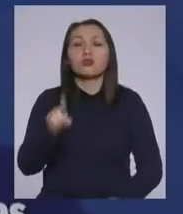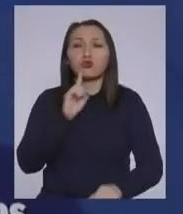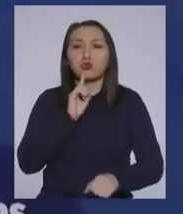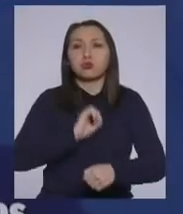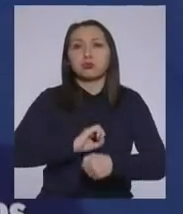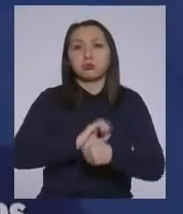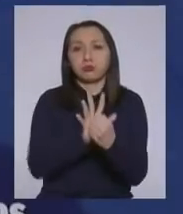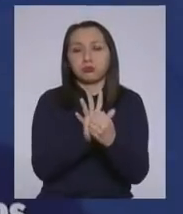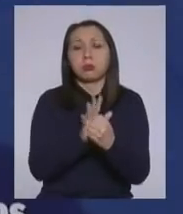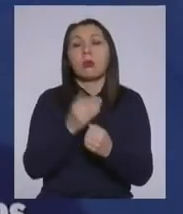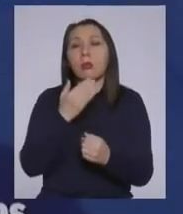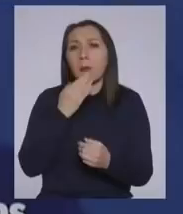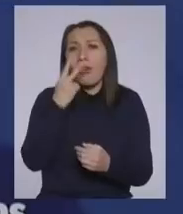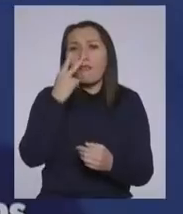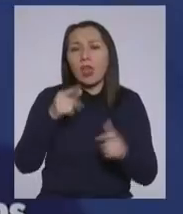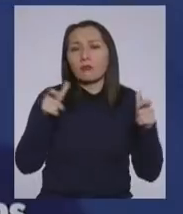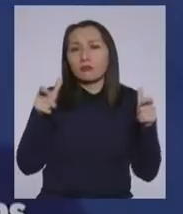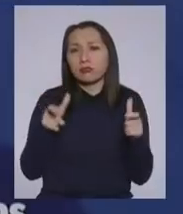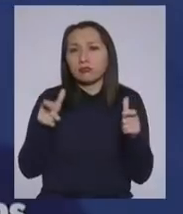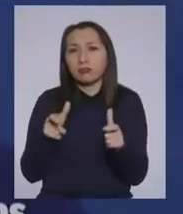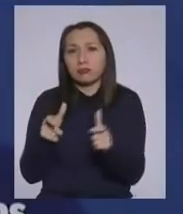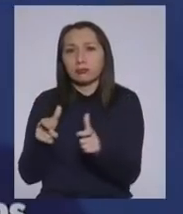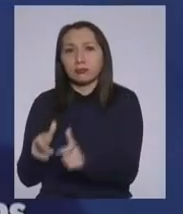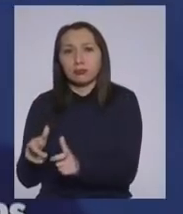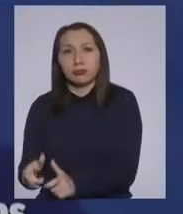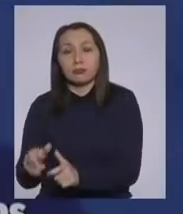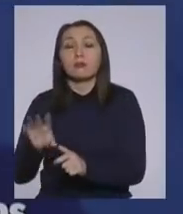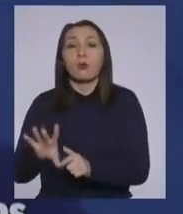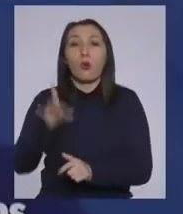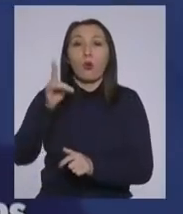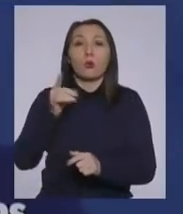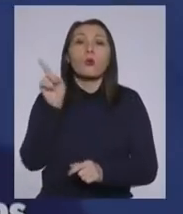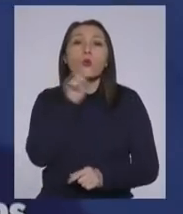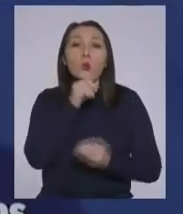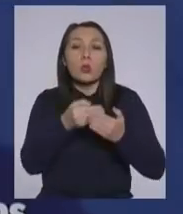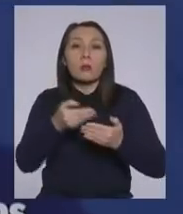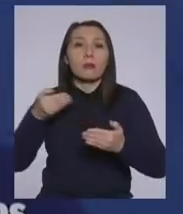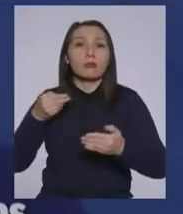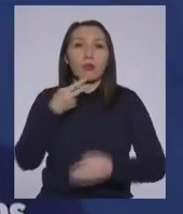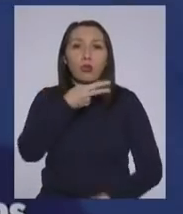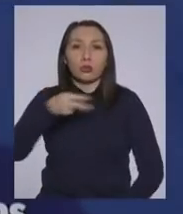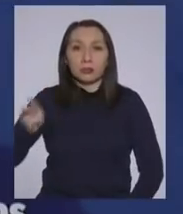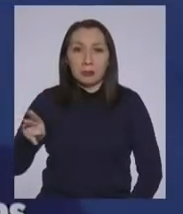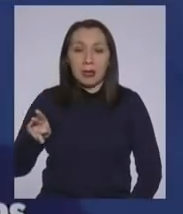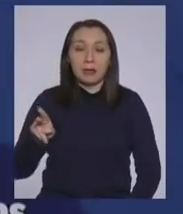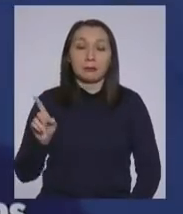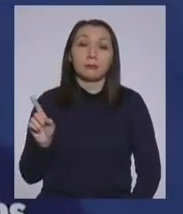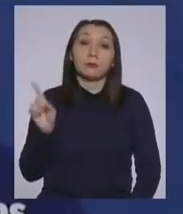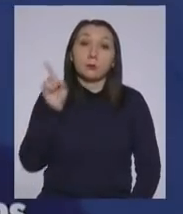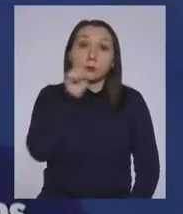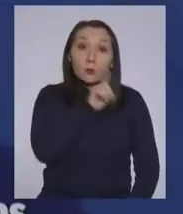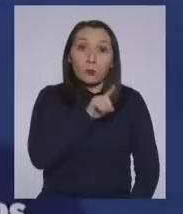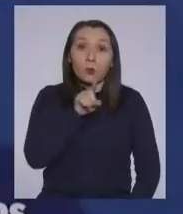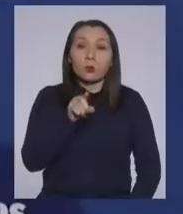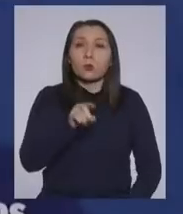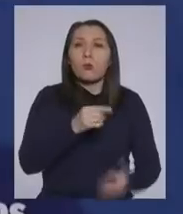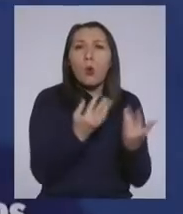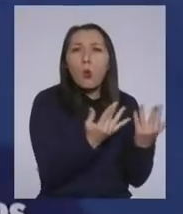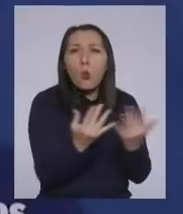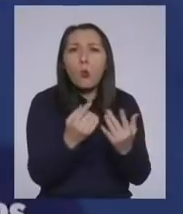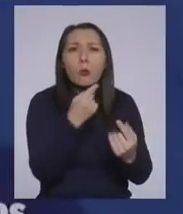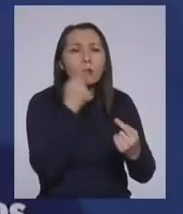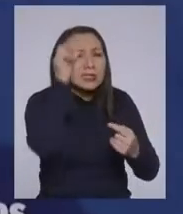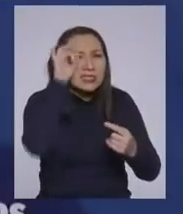y tendencia decreciente a la positividad en las últimas 2 semanas. Por último, que la